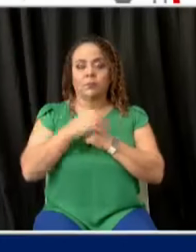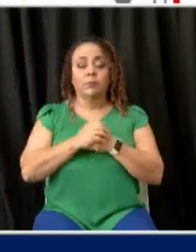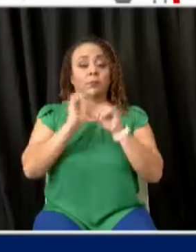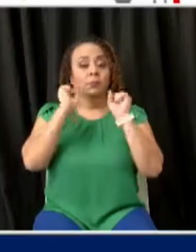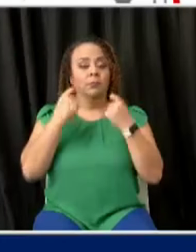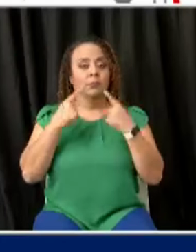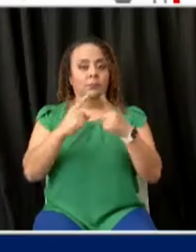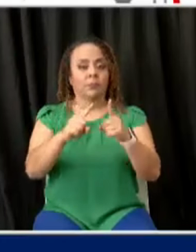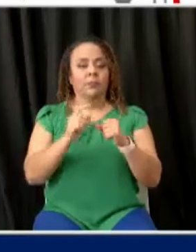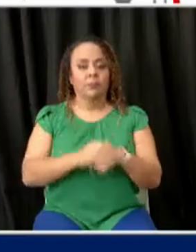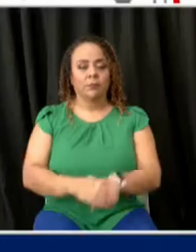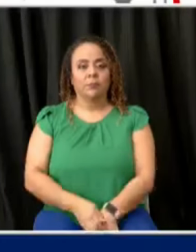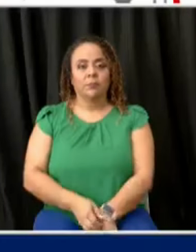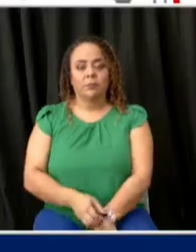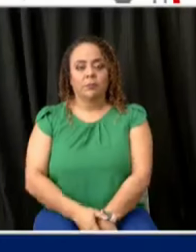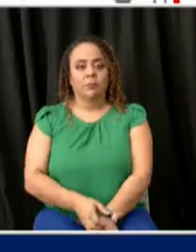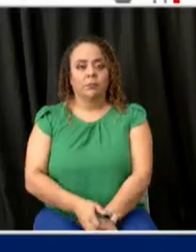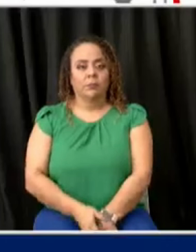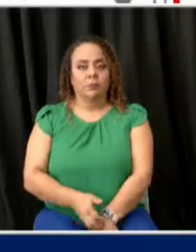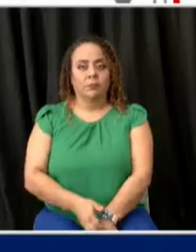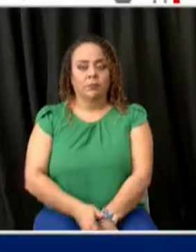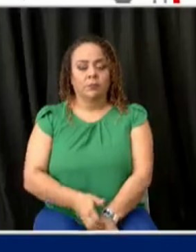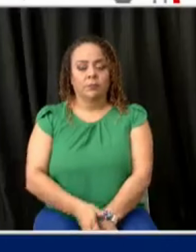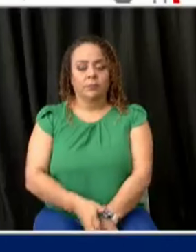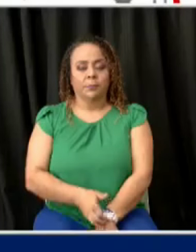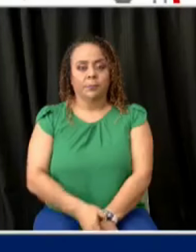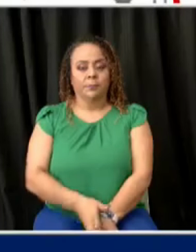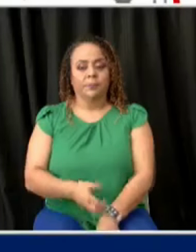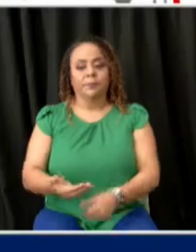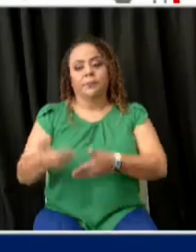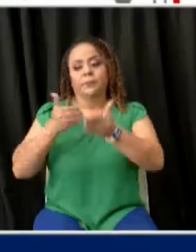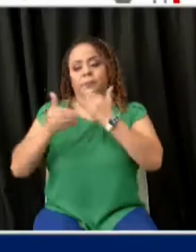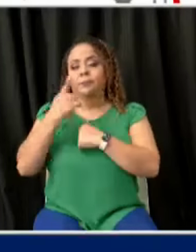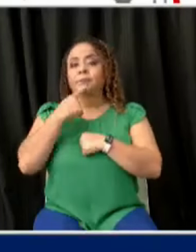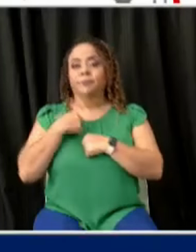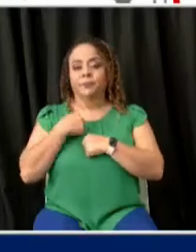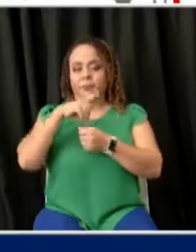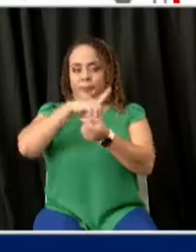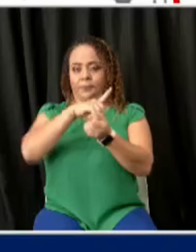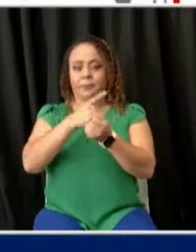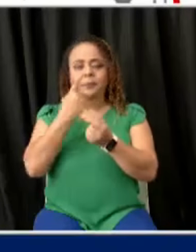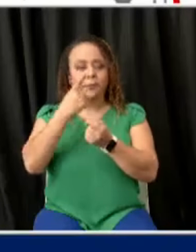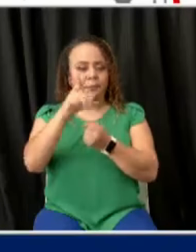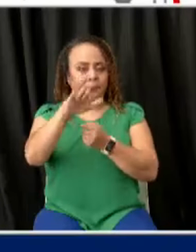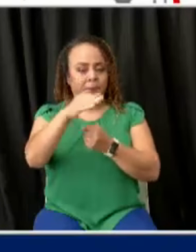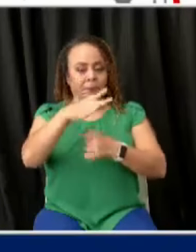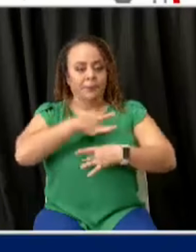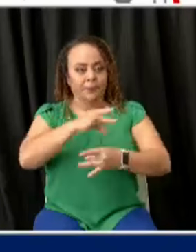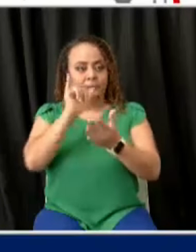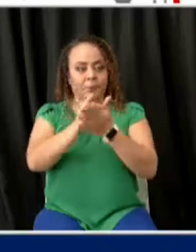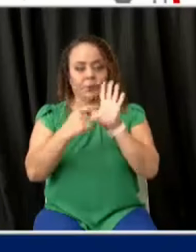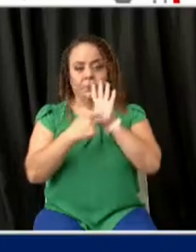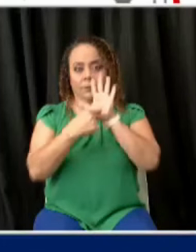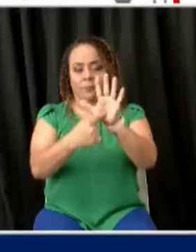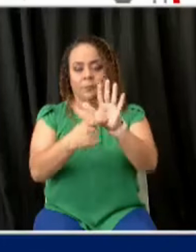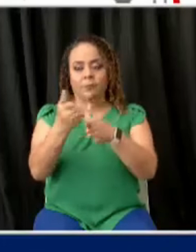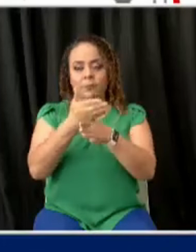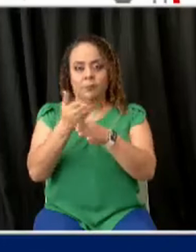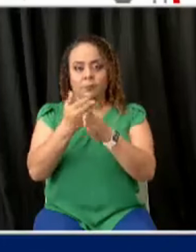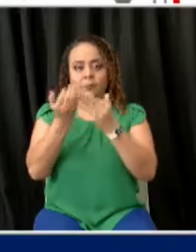pueden producir enfermedad. ¿Ves? Claro, si retomamos lo que nos dice el doctor, vean qué interesante esta diapositiva que les estamos